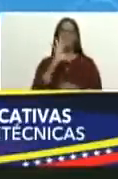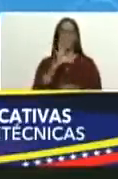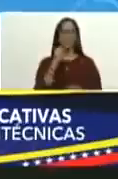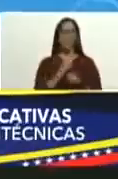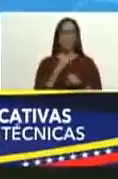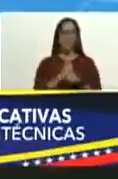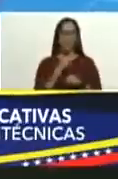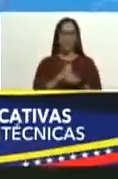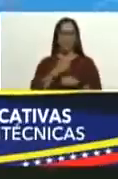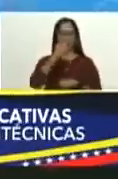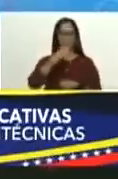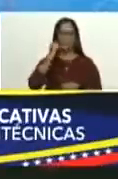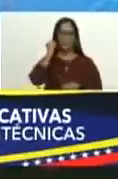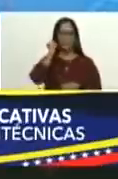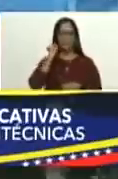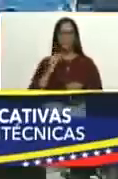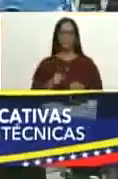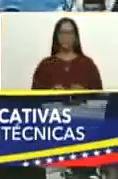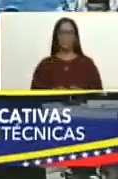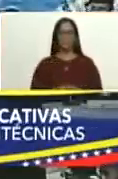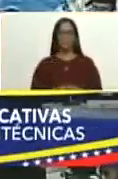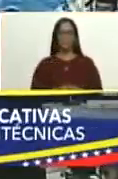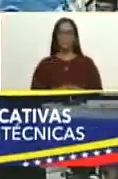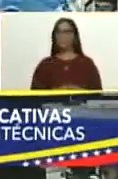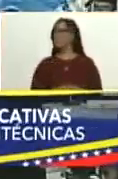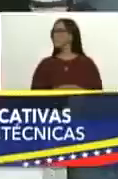trabajadoras y trabajadores.